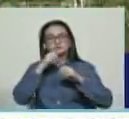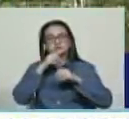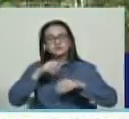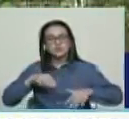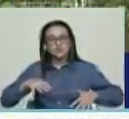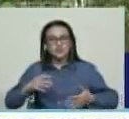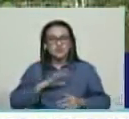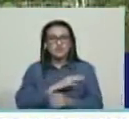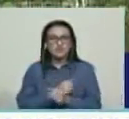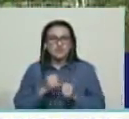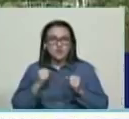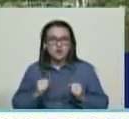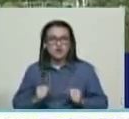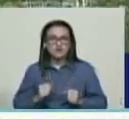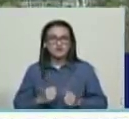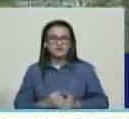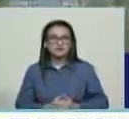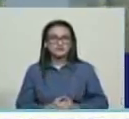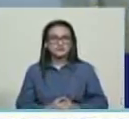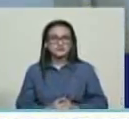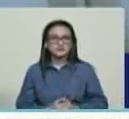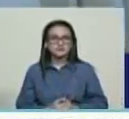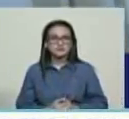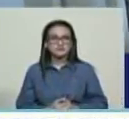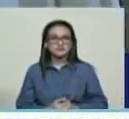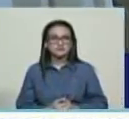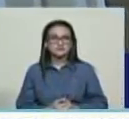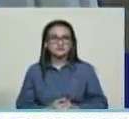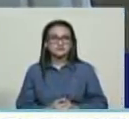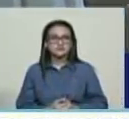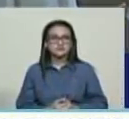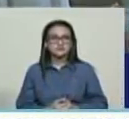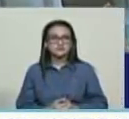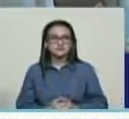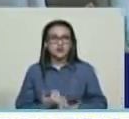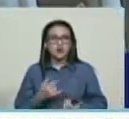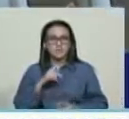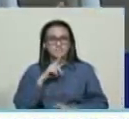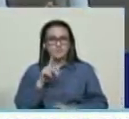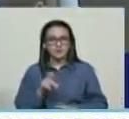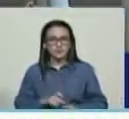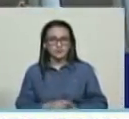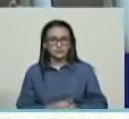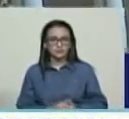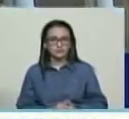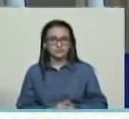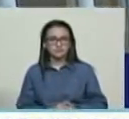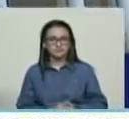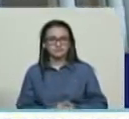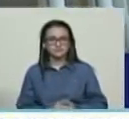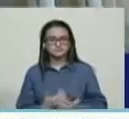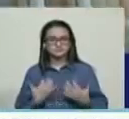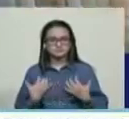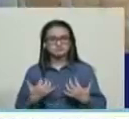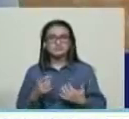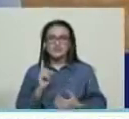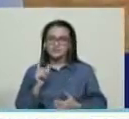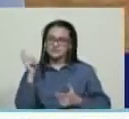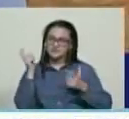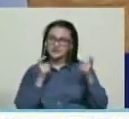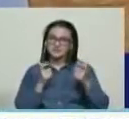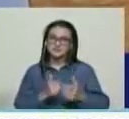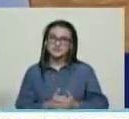a dar fuerza. Y me ponen a preguntar, en este acto tenía que estar el comandante Hugo